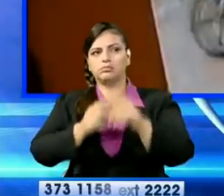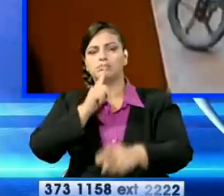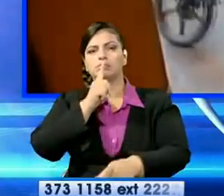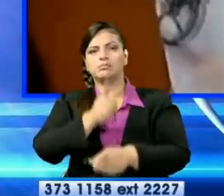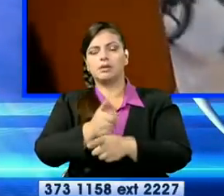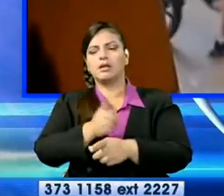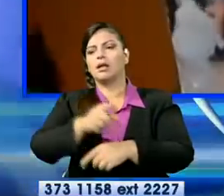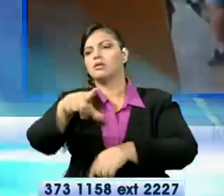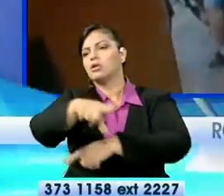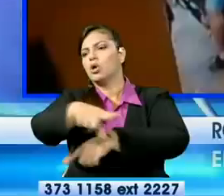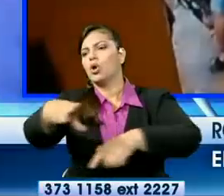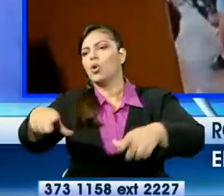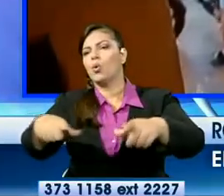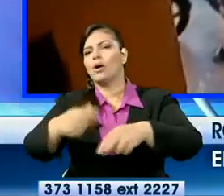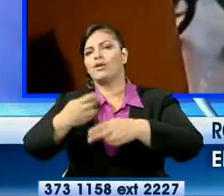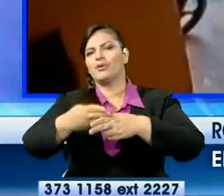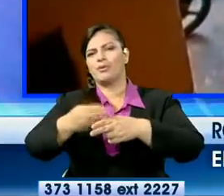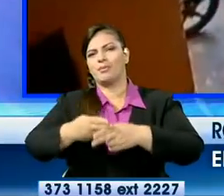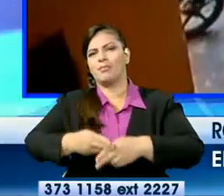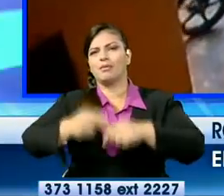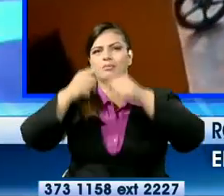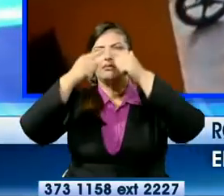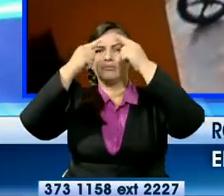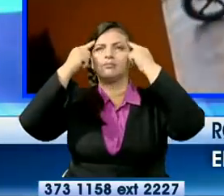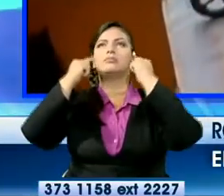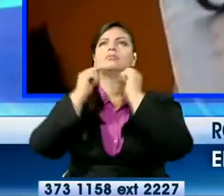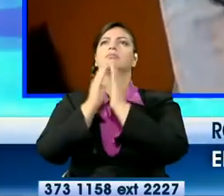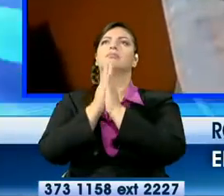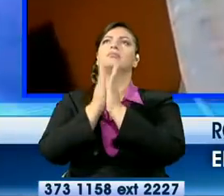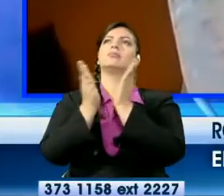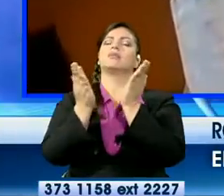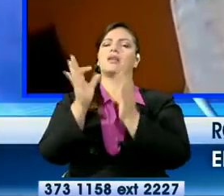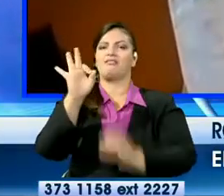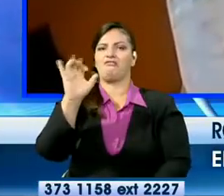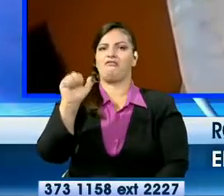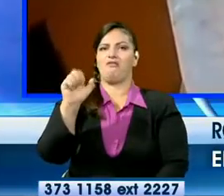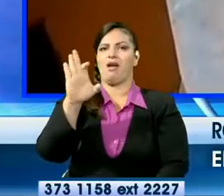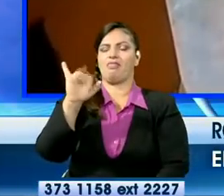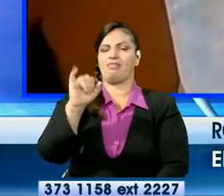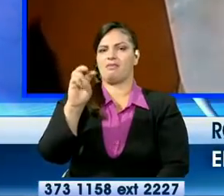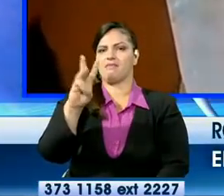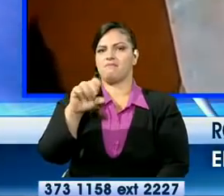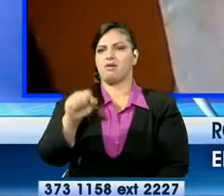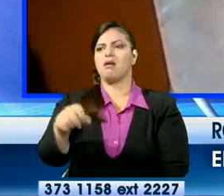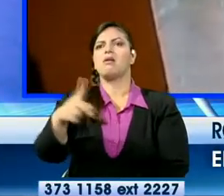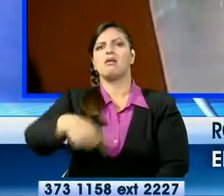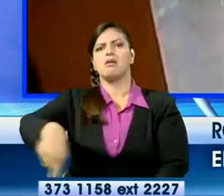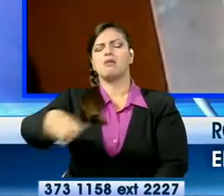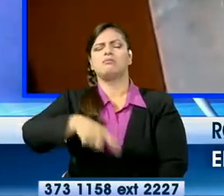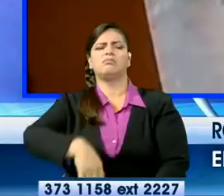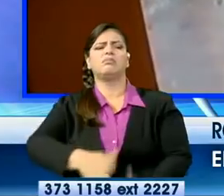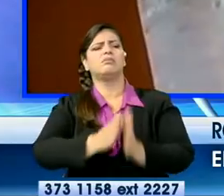de ese sector, de esa zona, reclaman urgentemente también la presencia policial.